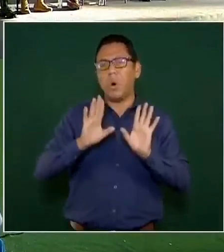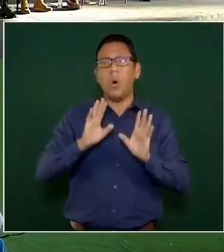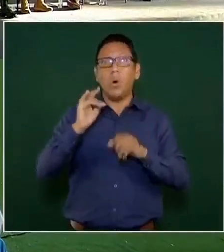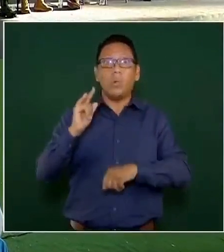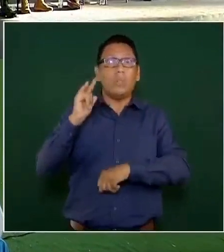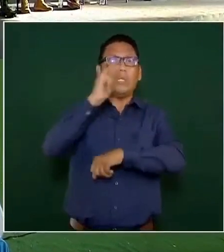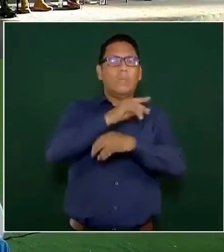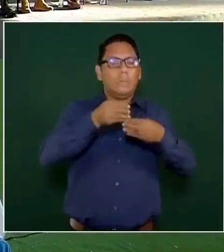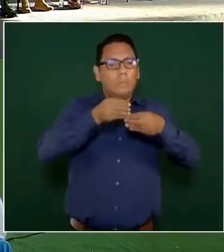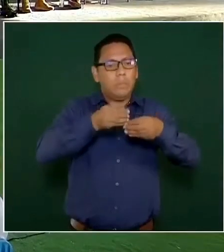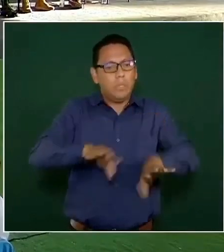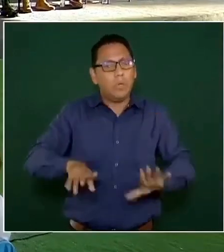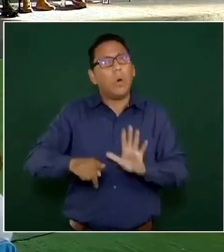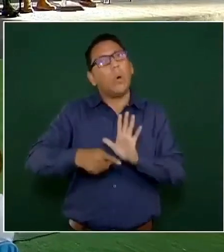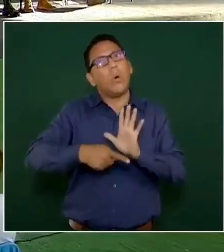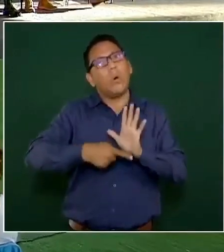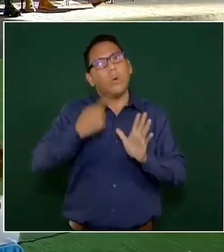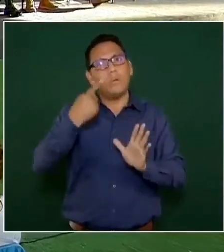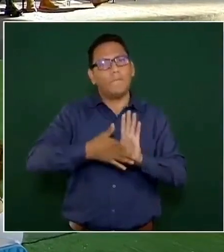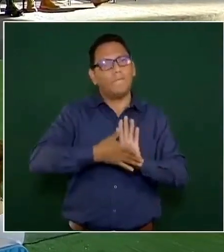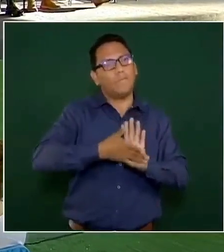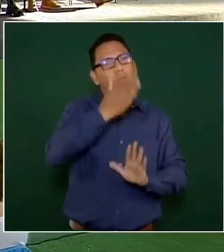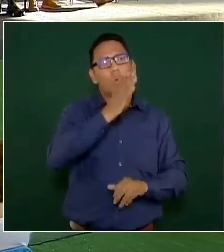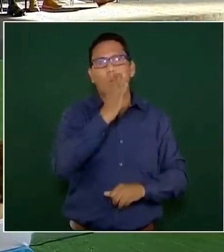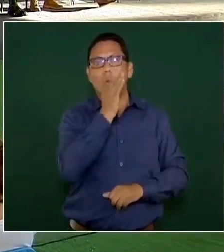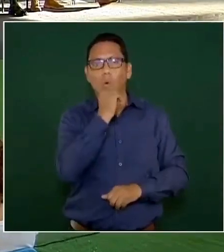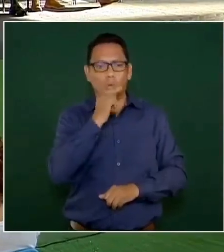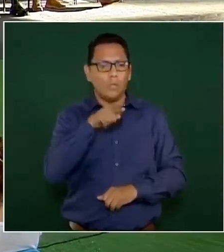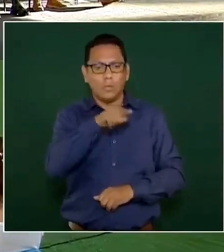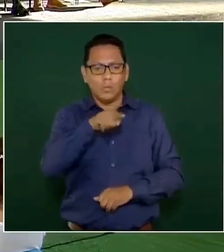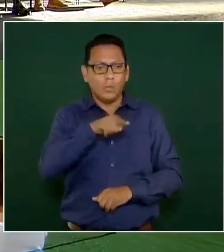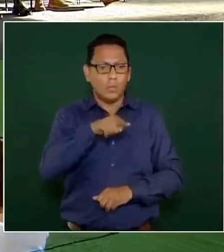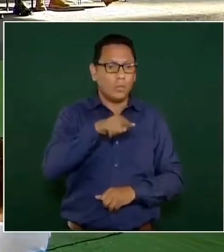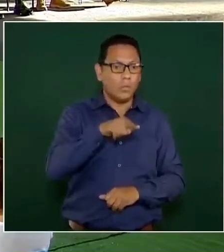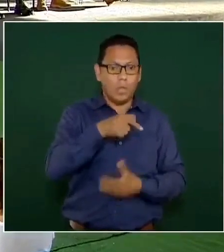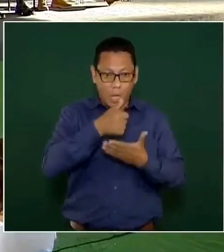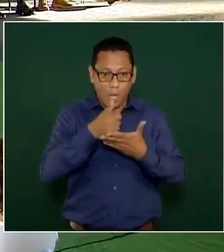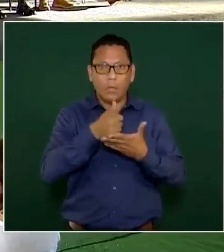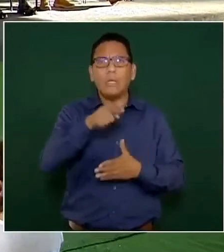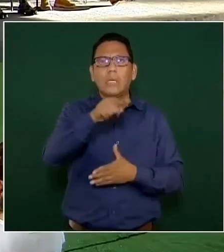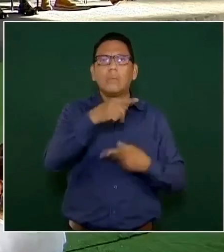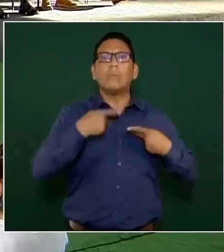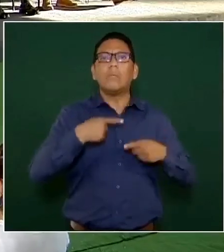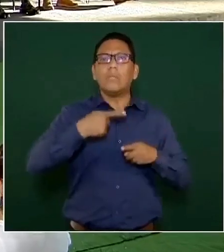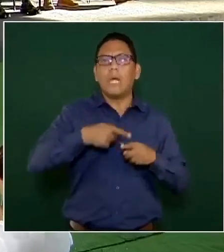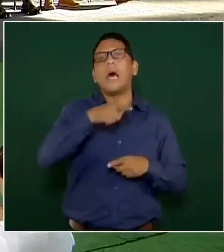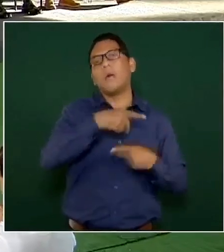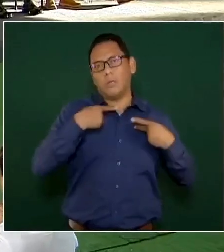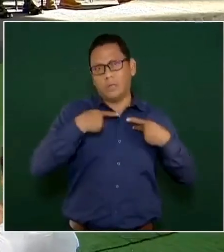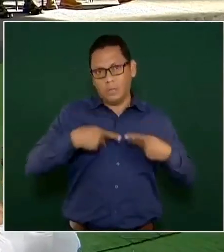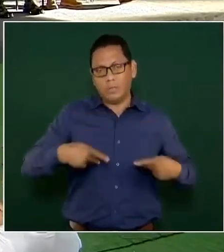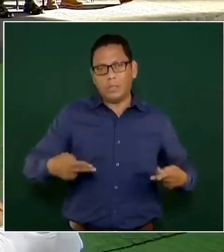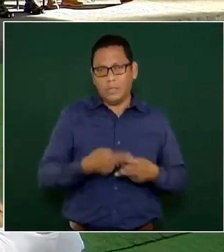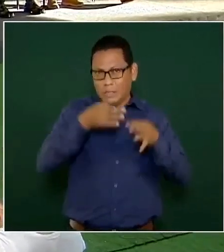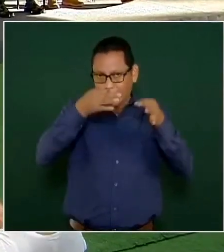los habían podido reprogramar, y pudimos ayudarlos a regresar. Al día de hoy,